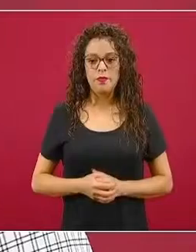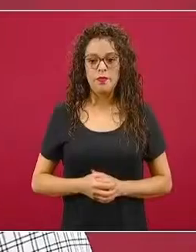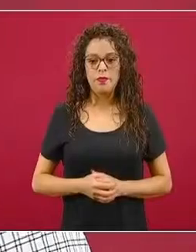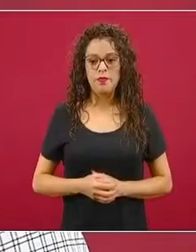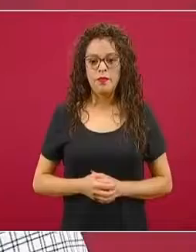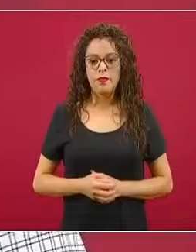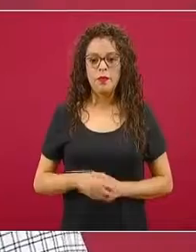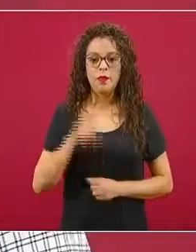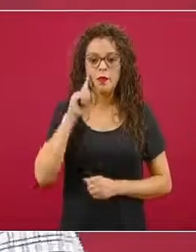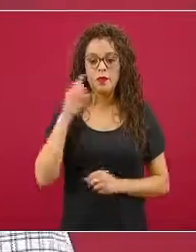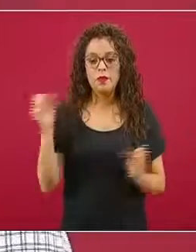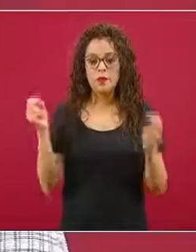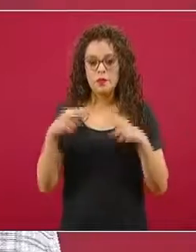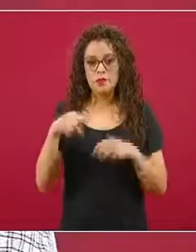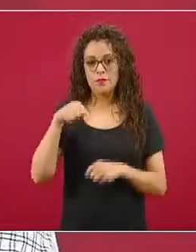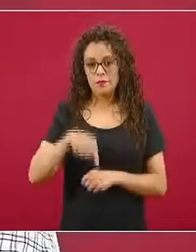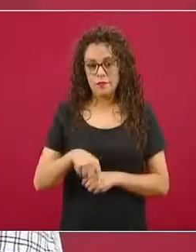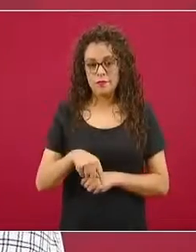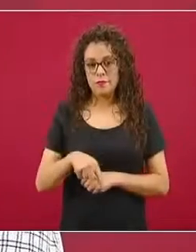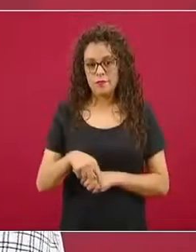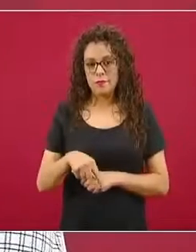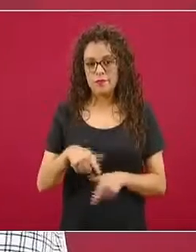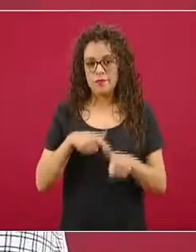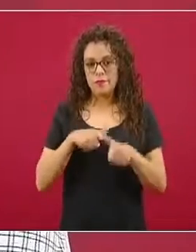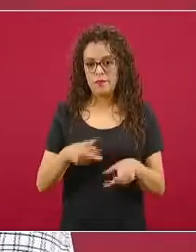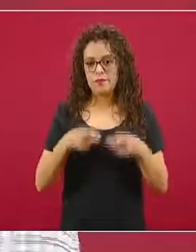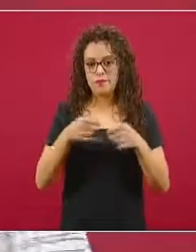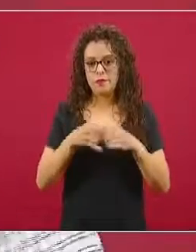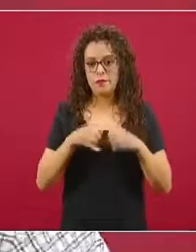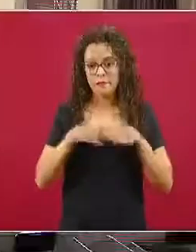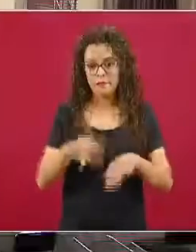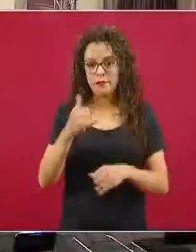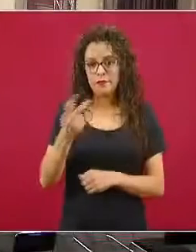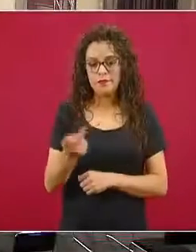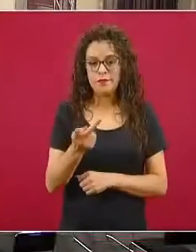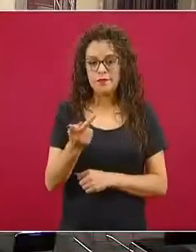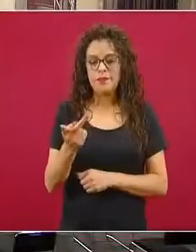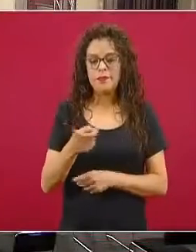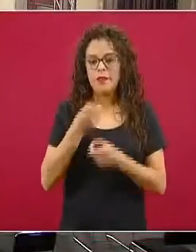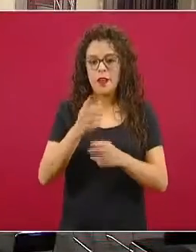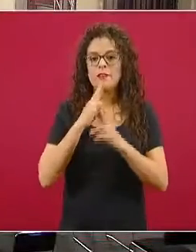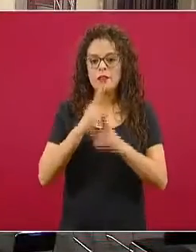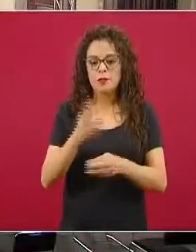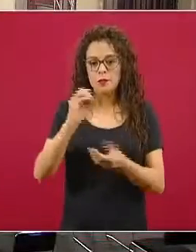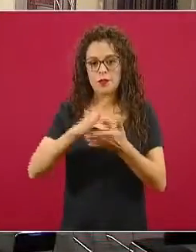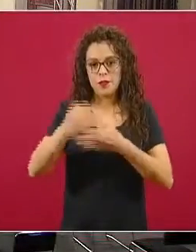nuevamente volver mañana a seguir atendiendo preguntas y dando más información. Muchas gracias a todos.